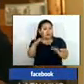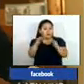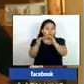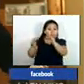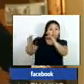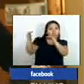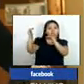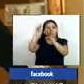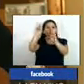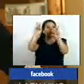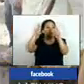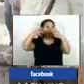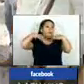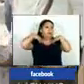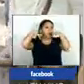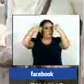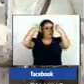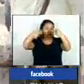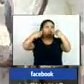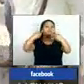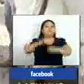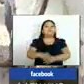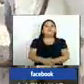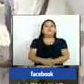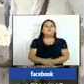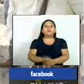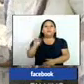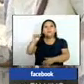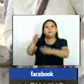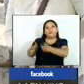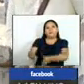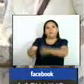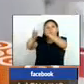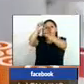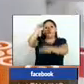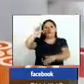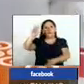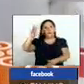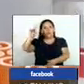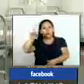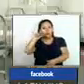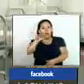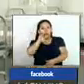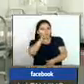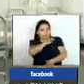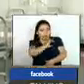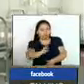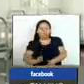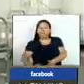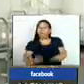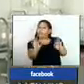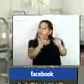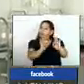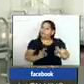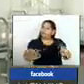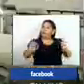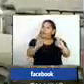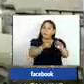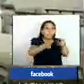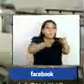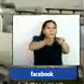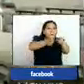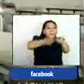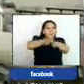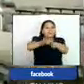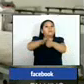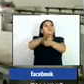organismo de salud. De acuerdo al Instituto Lawi, El Salvador es el mejor país de Centroamérica en gestionar